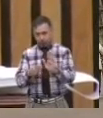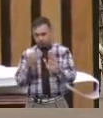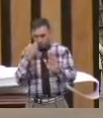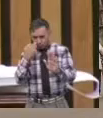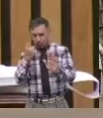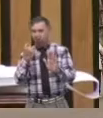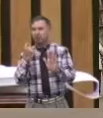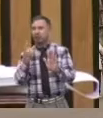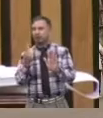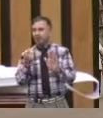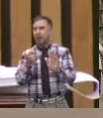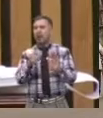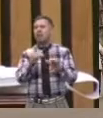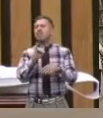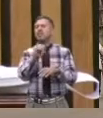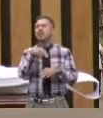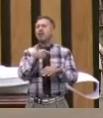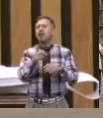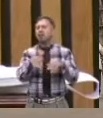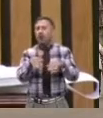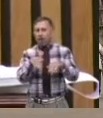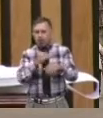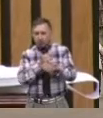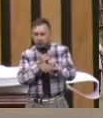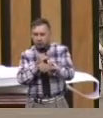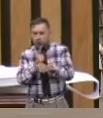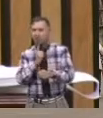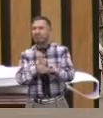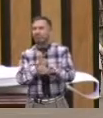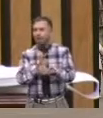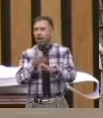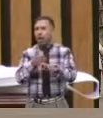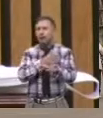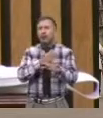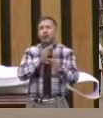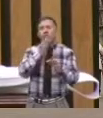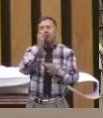INE, que existió una campaña sistemática e